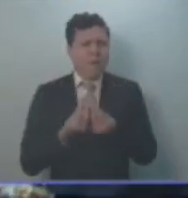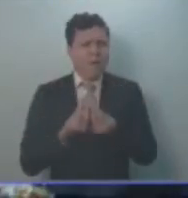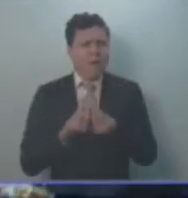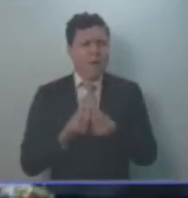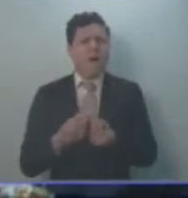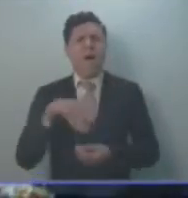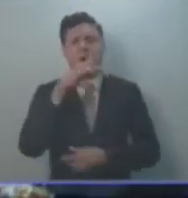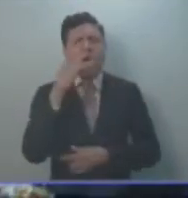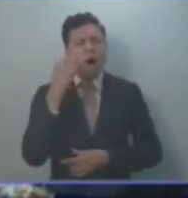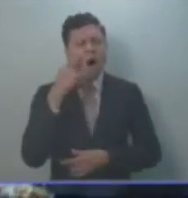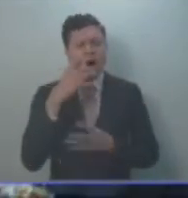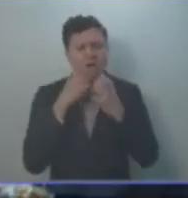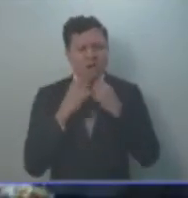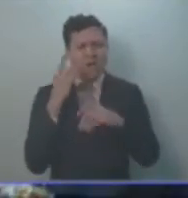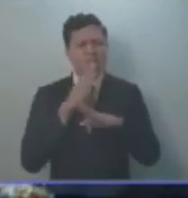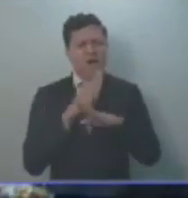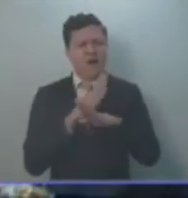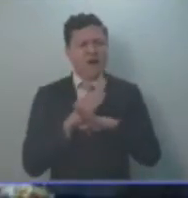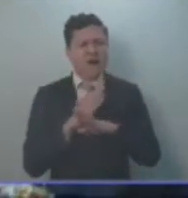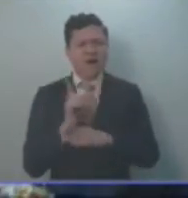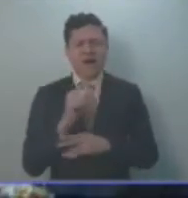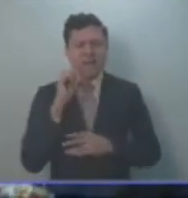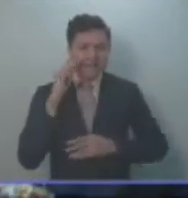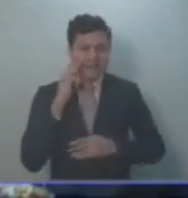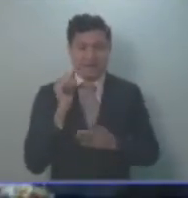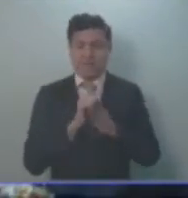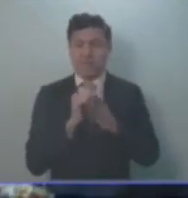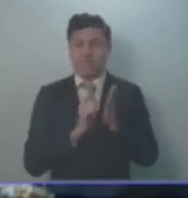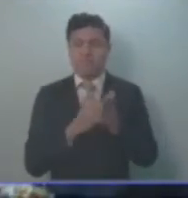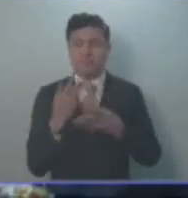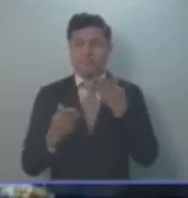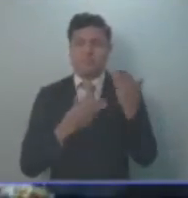del Estado y no se considera artículo de comercio.